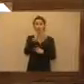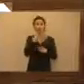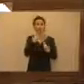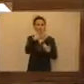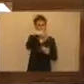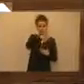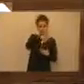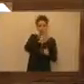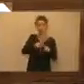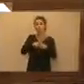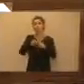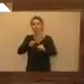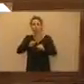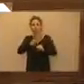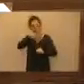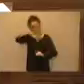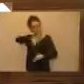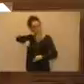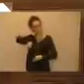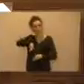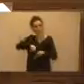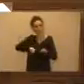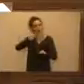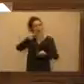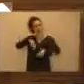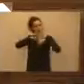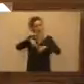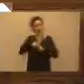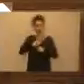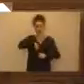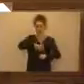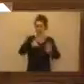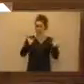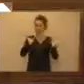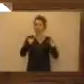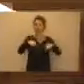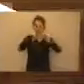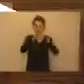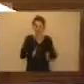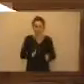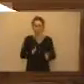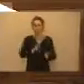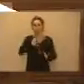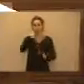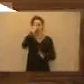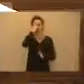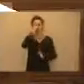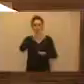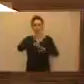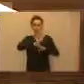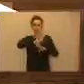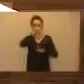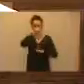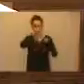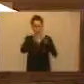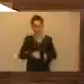nos tiembla la mano, ¿no? Pero a nosotros nos gustaría que esa labor no la hiciésemos nosotros, que esa labor la tendría que hacer usted como consejero de la